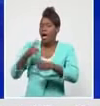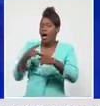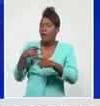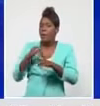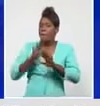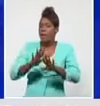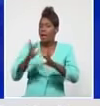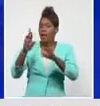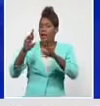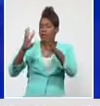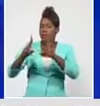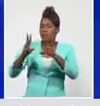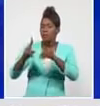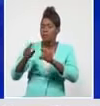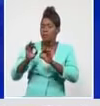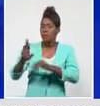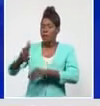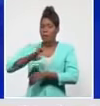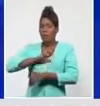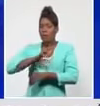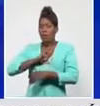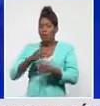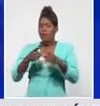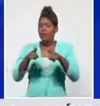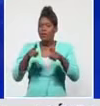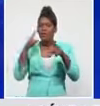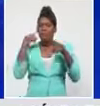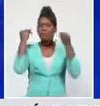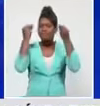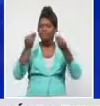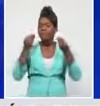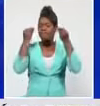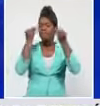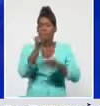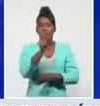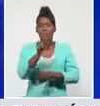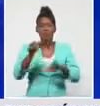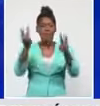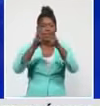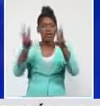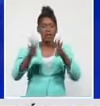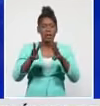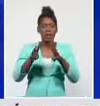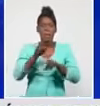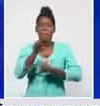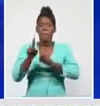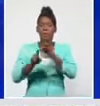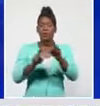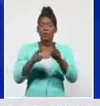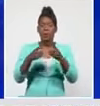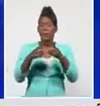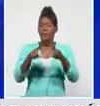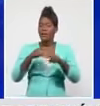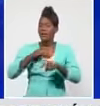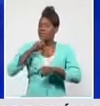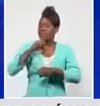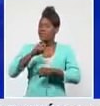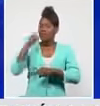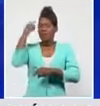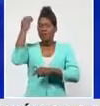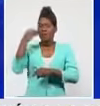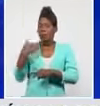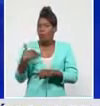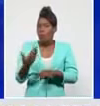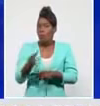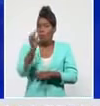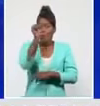que se enlaza con la segunda de este mismo internauta. ¿Quién controla que un turista permanezca aislado hasta obtener